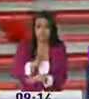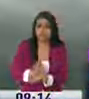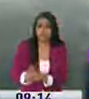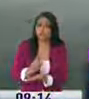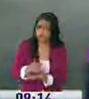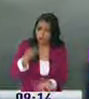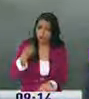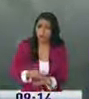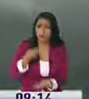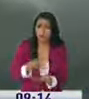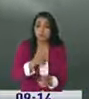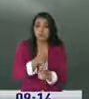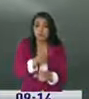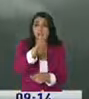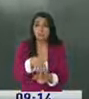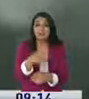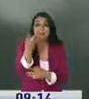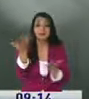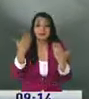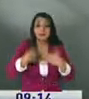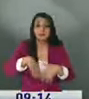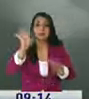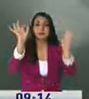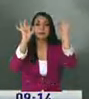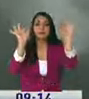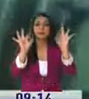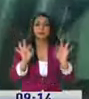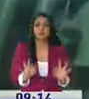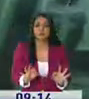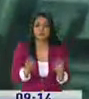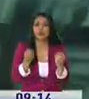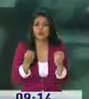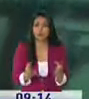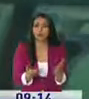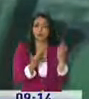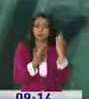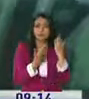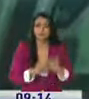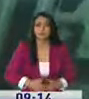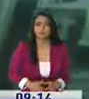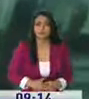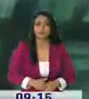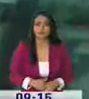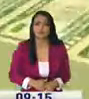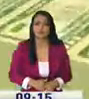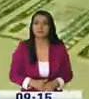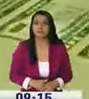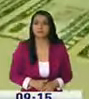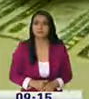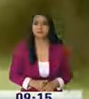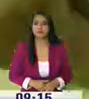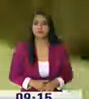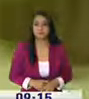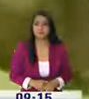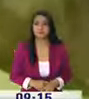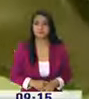el 2017 se destinó un presupuesto para este concepto, que suman alrededor de 317 millones de